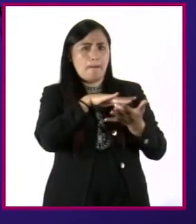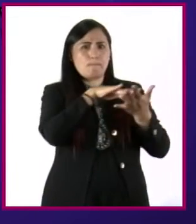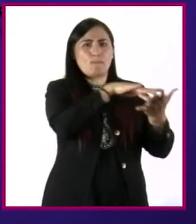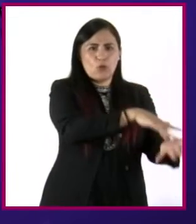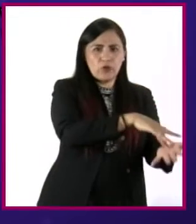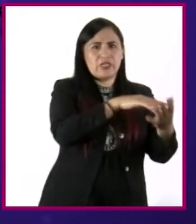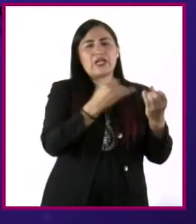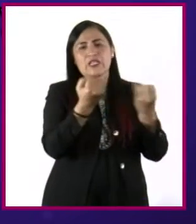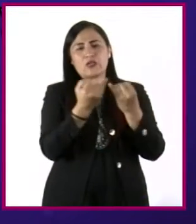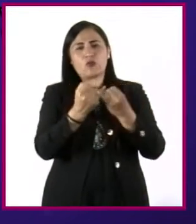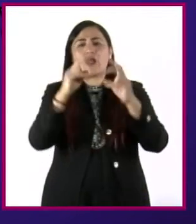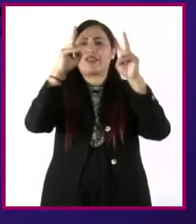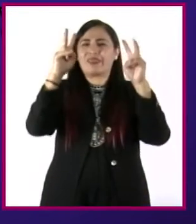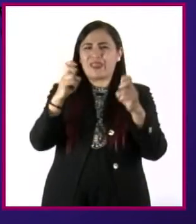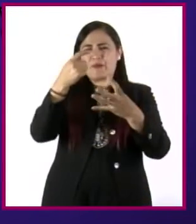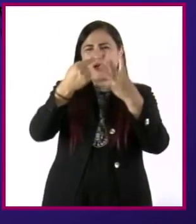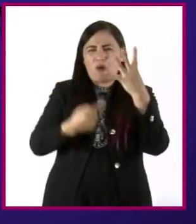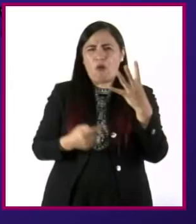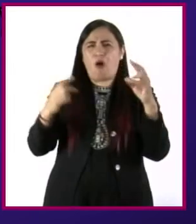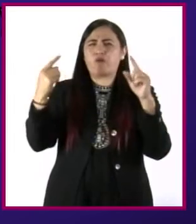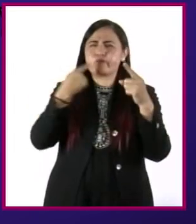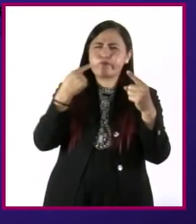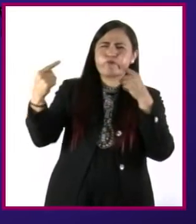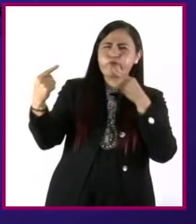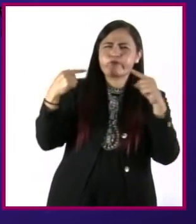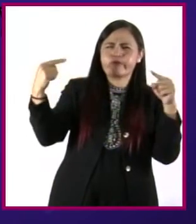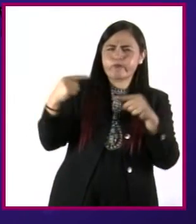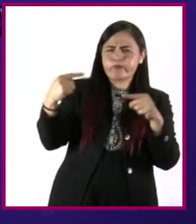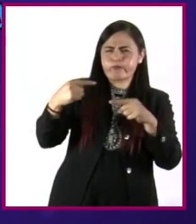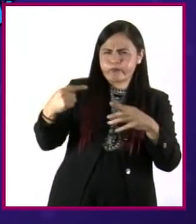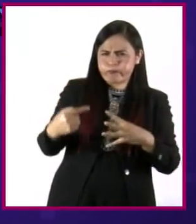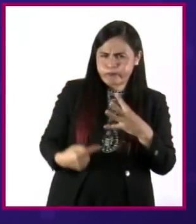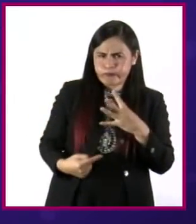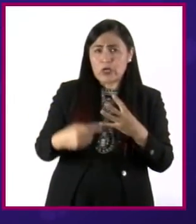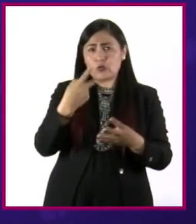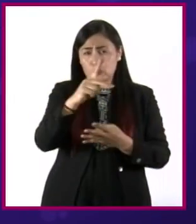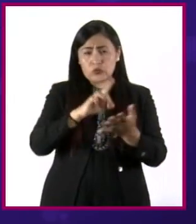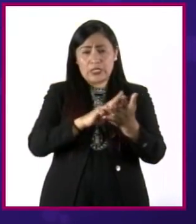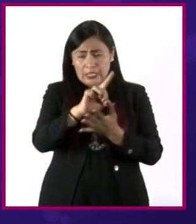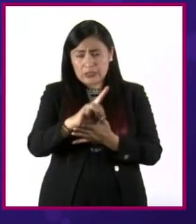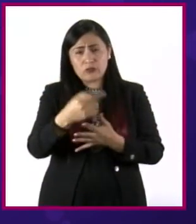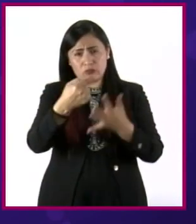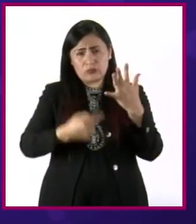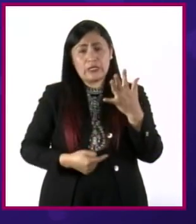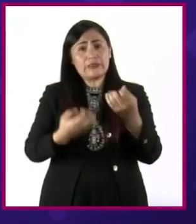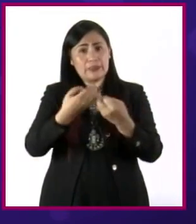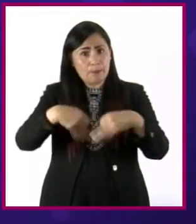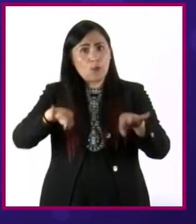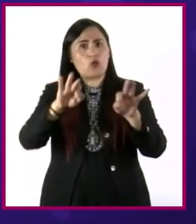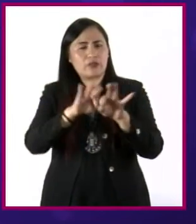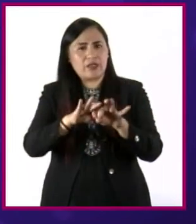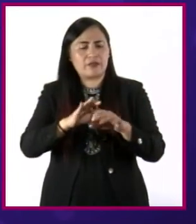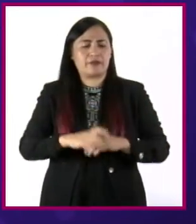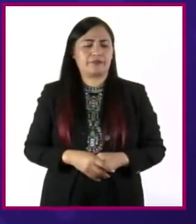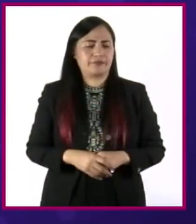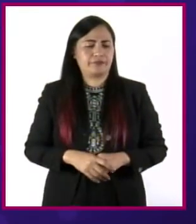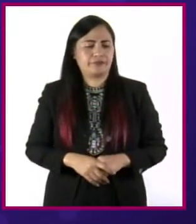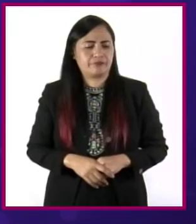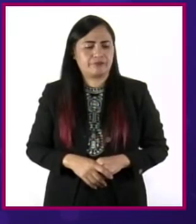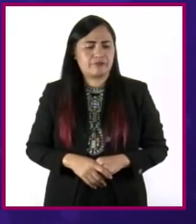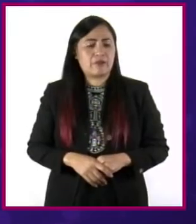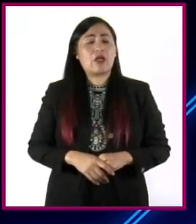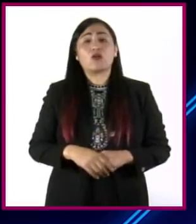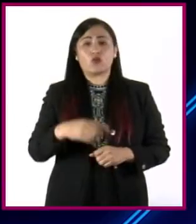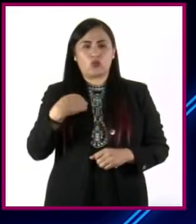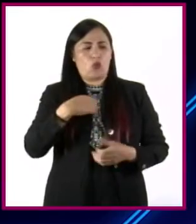temas LGBTIQ+ y sus derechos. Es muy importante informarse. 9. No ser cómplice de la